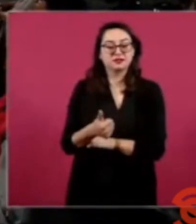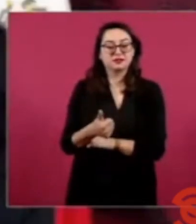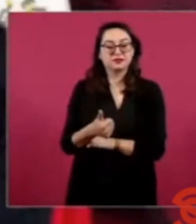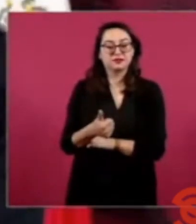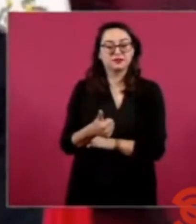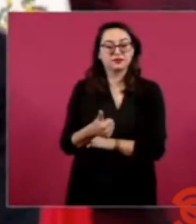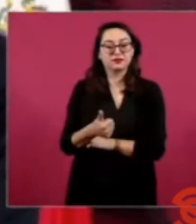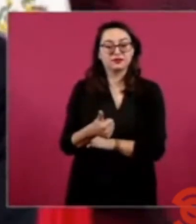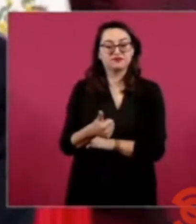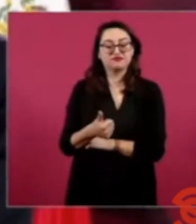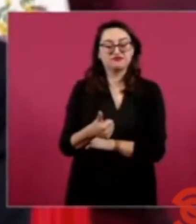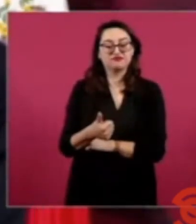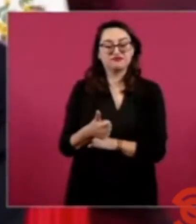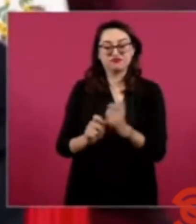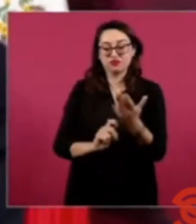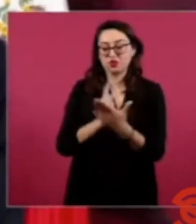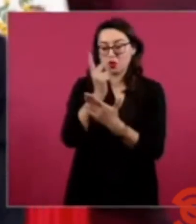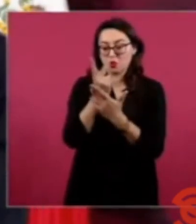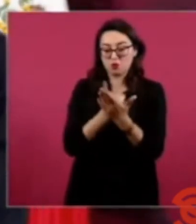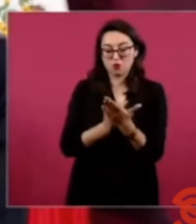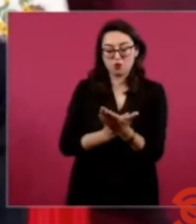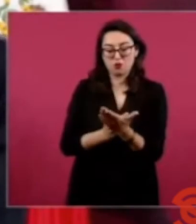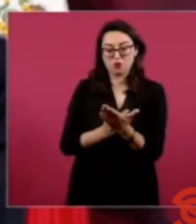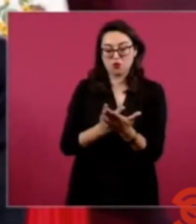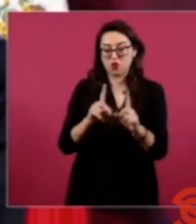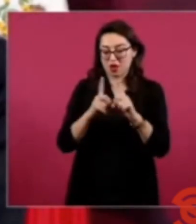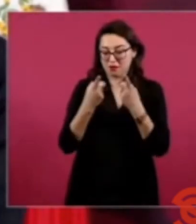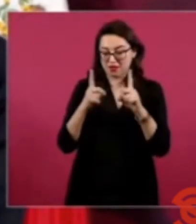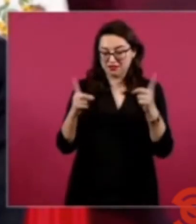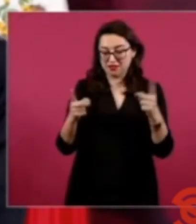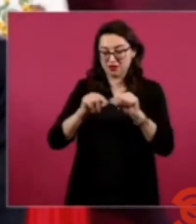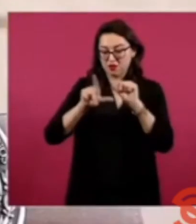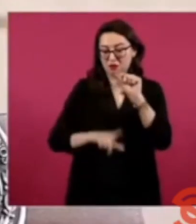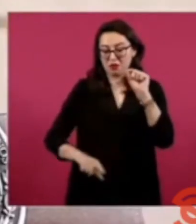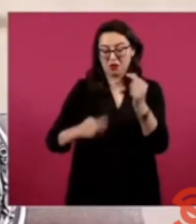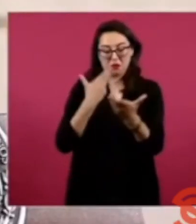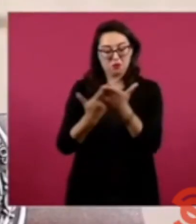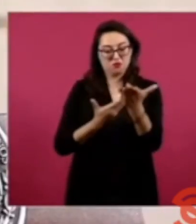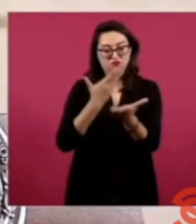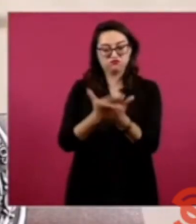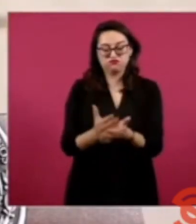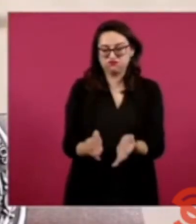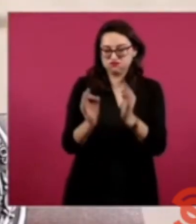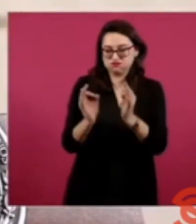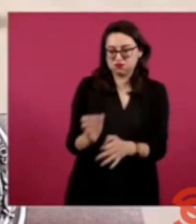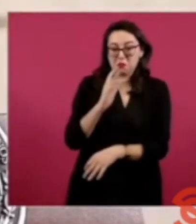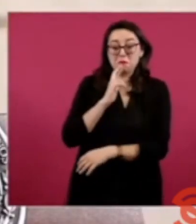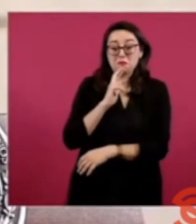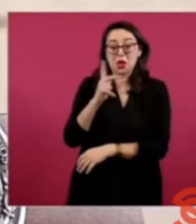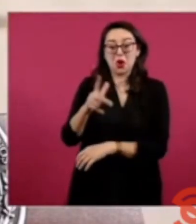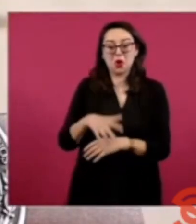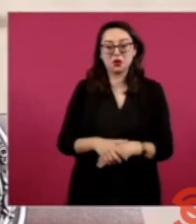uno de los mejores programas para el desarrollo de México.